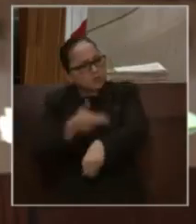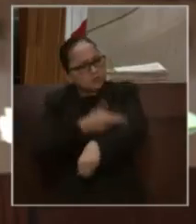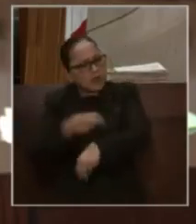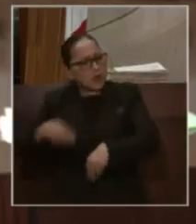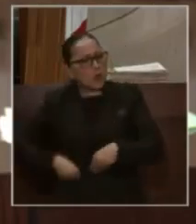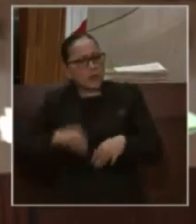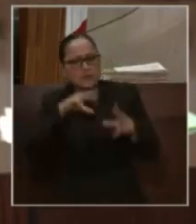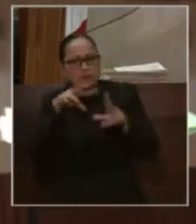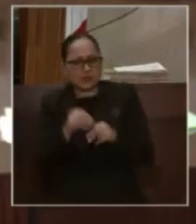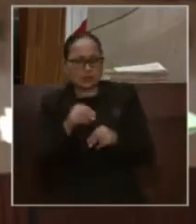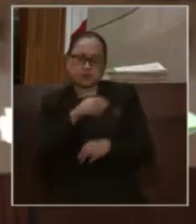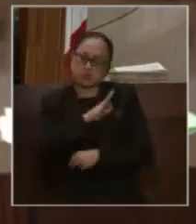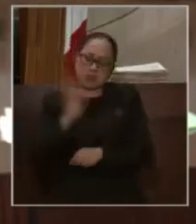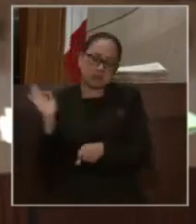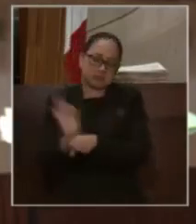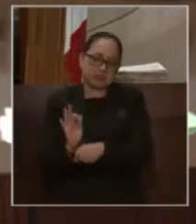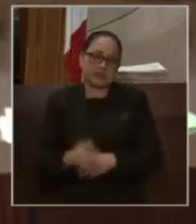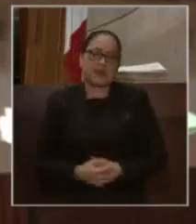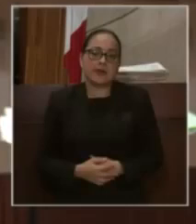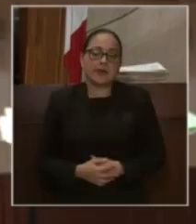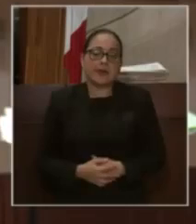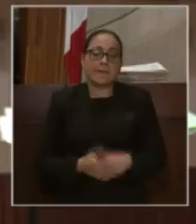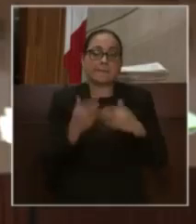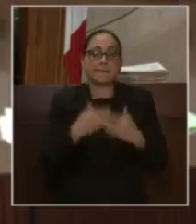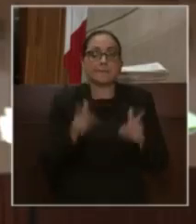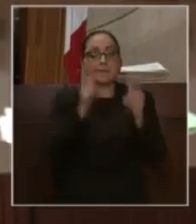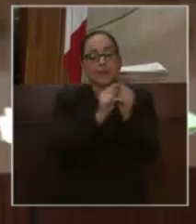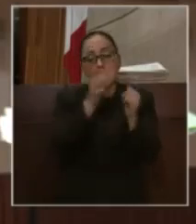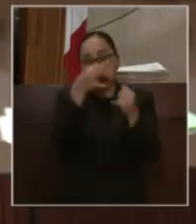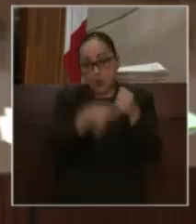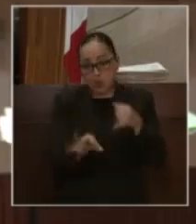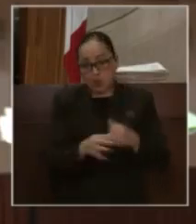Finalmente, yo quisiera decir una cosa que